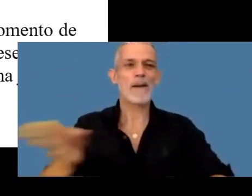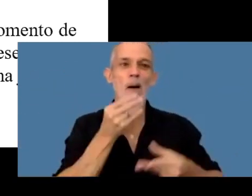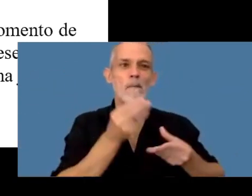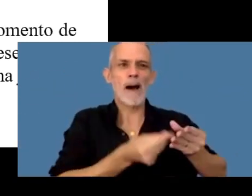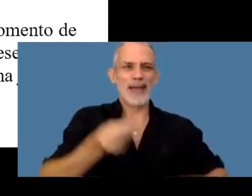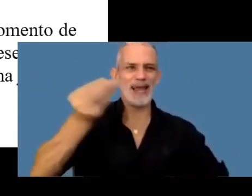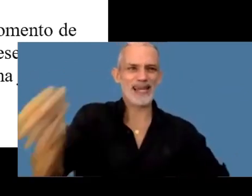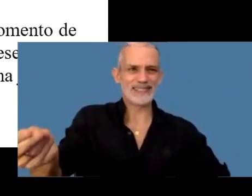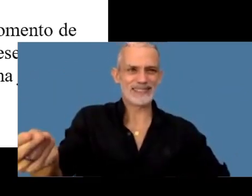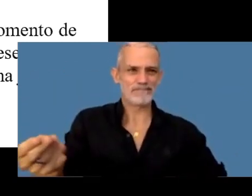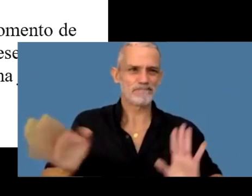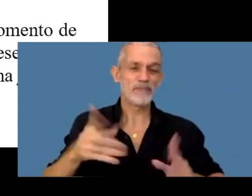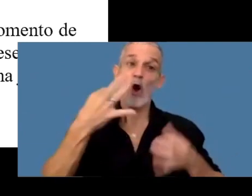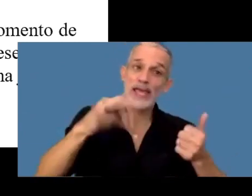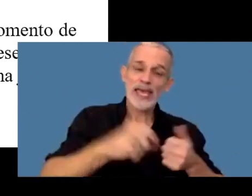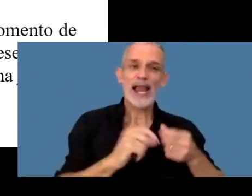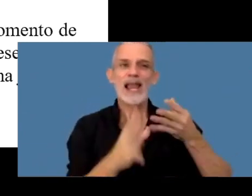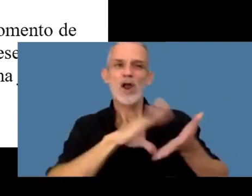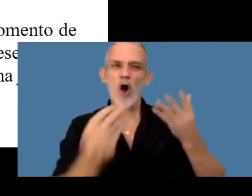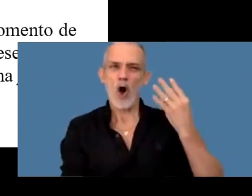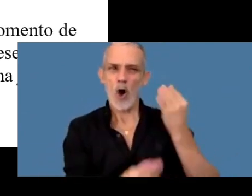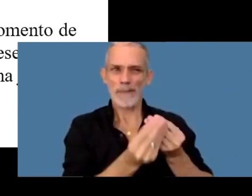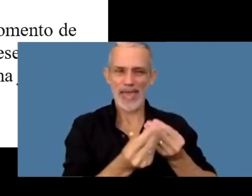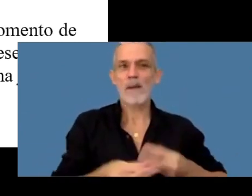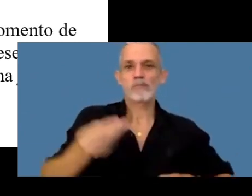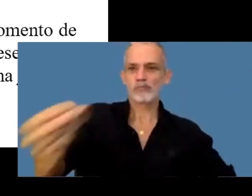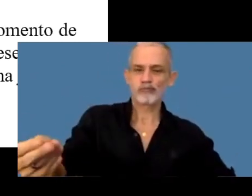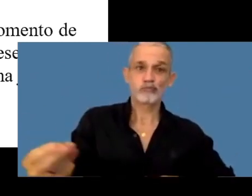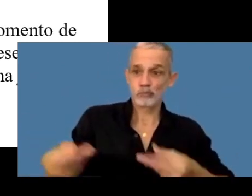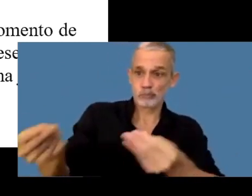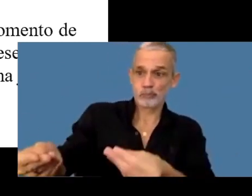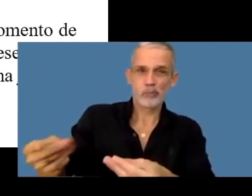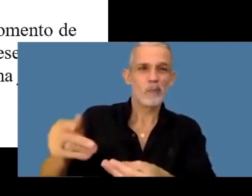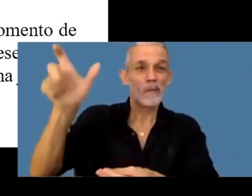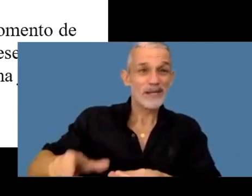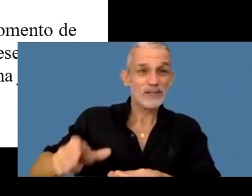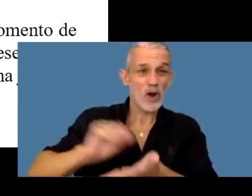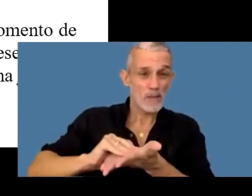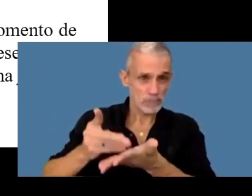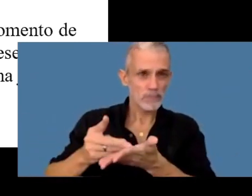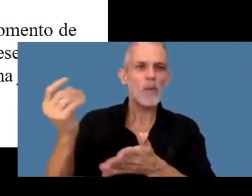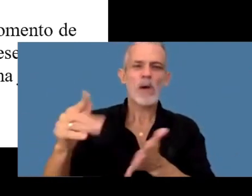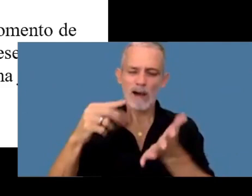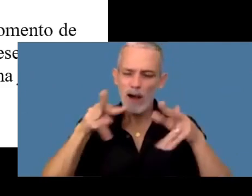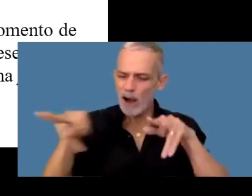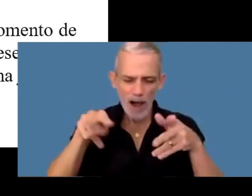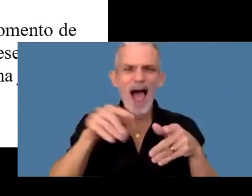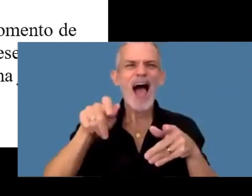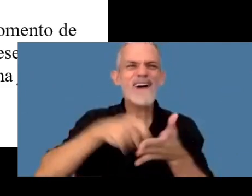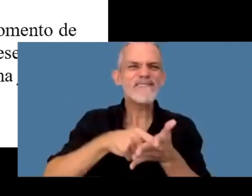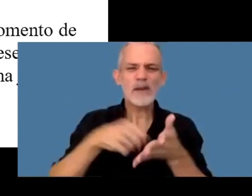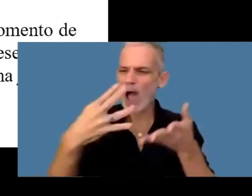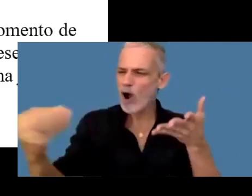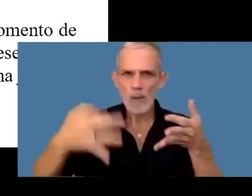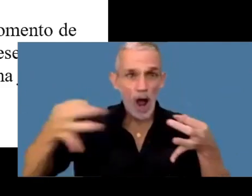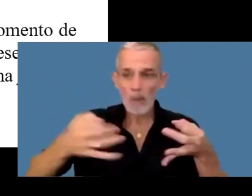papel, original y copia, para que el funcionario actuante pueda certificar que es copia fiel del